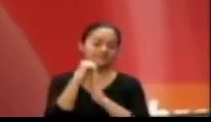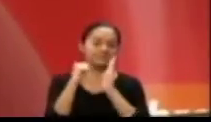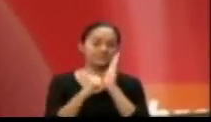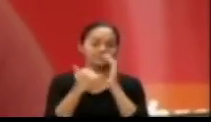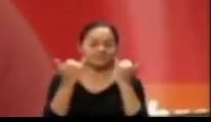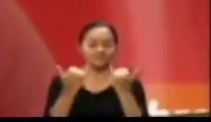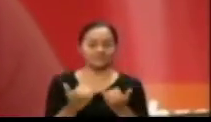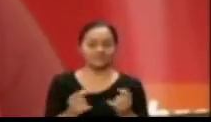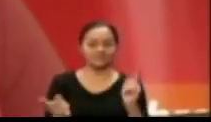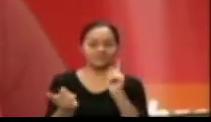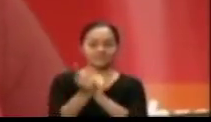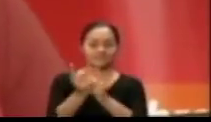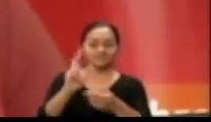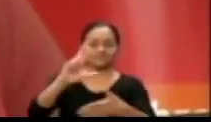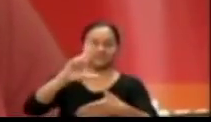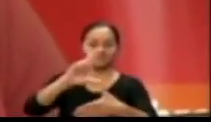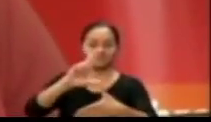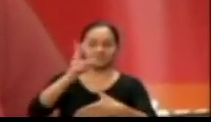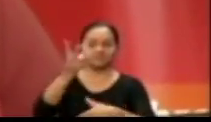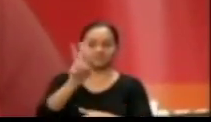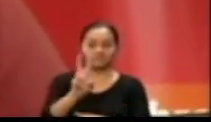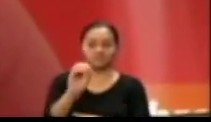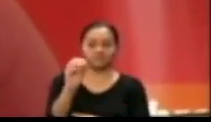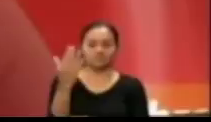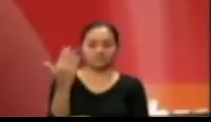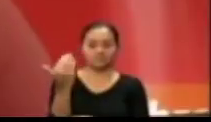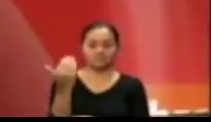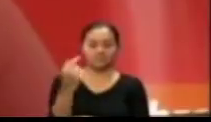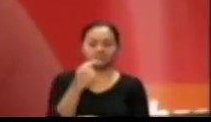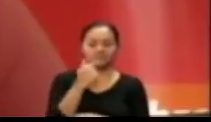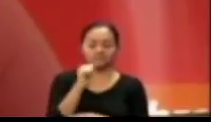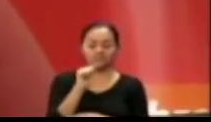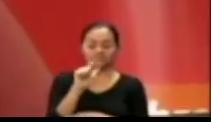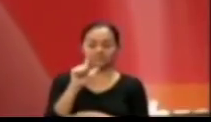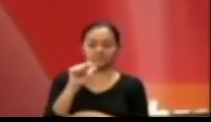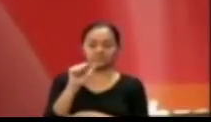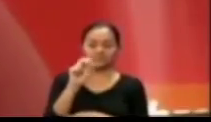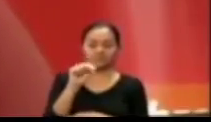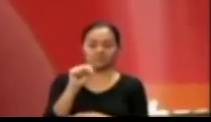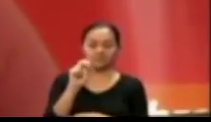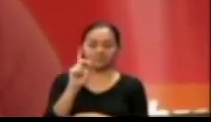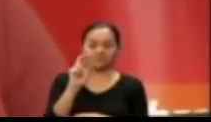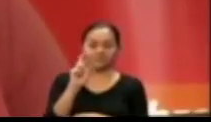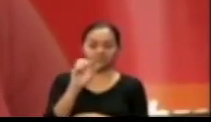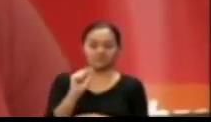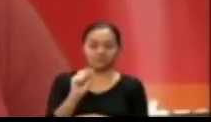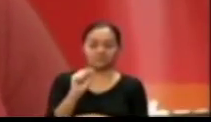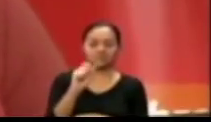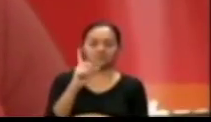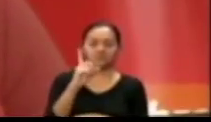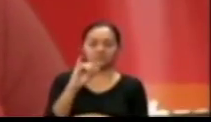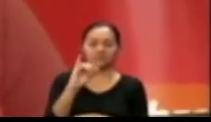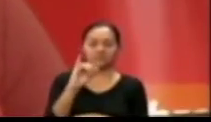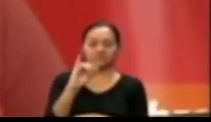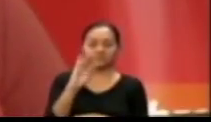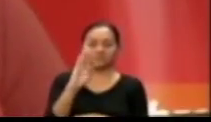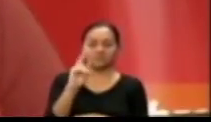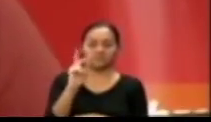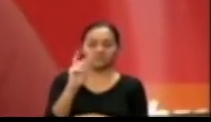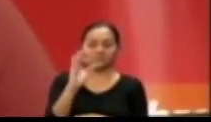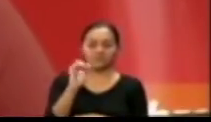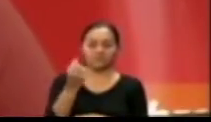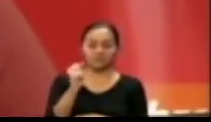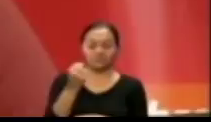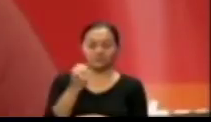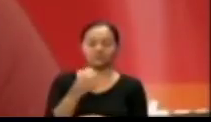Encuentro Latinoamericano 2015. Alessandro Di Battista es un político y escritor, fue portavoz en el